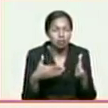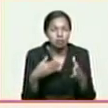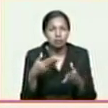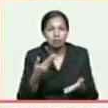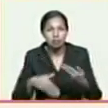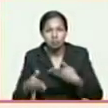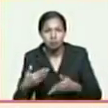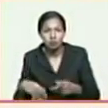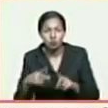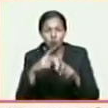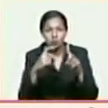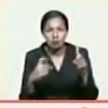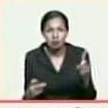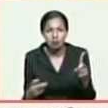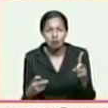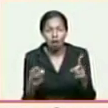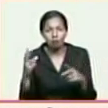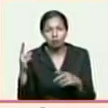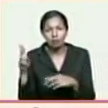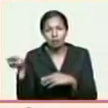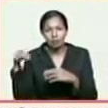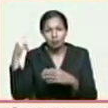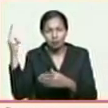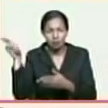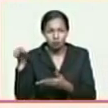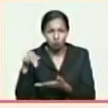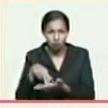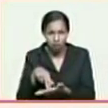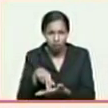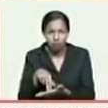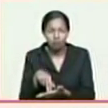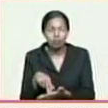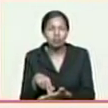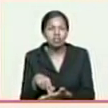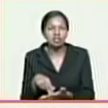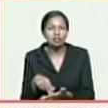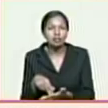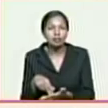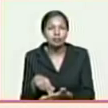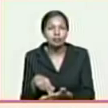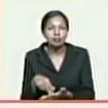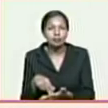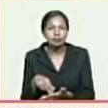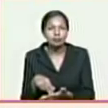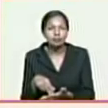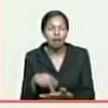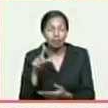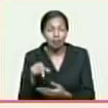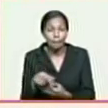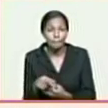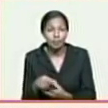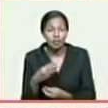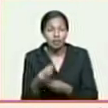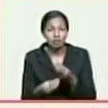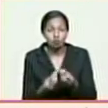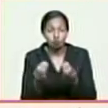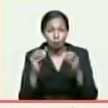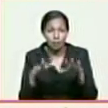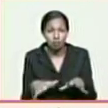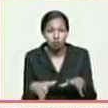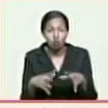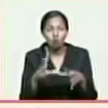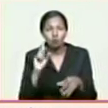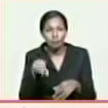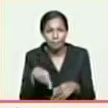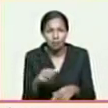servicio de energía eléctrica a nivel nacional, que implicaría y que implicó además la suspensión del servicio de